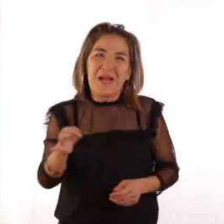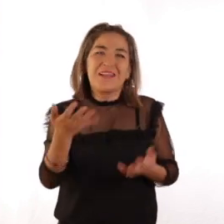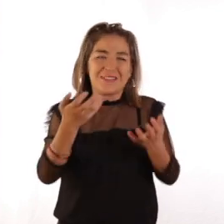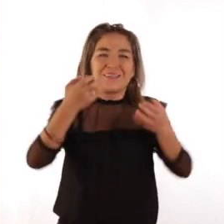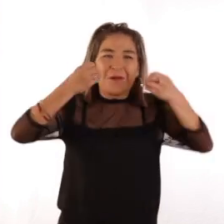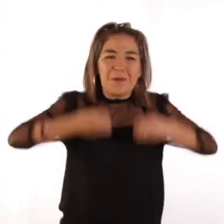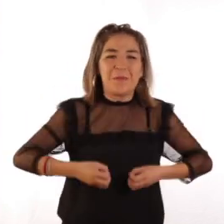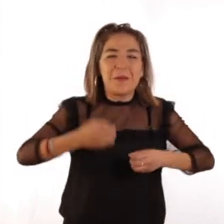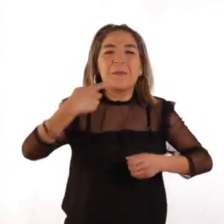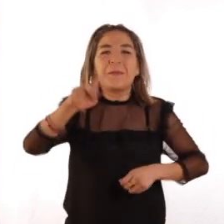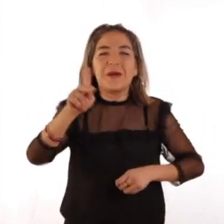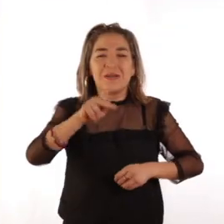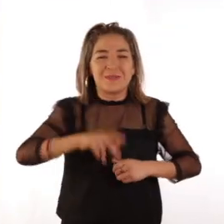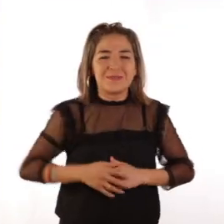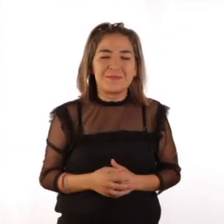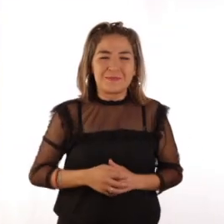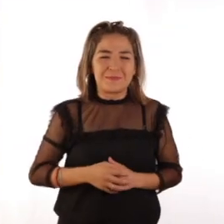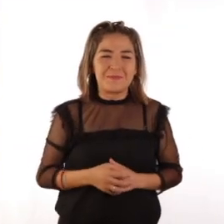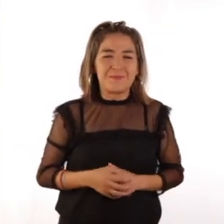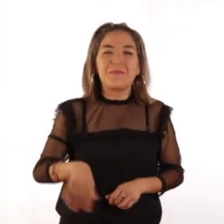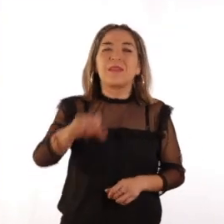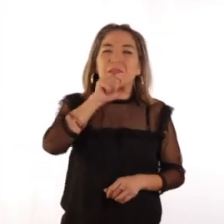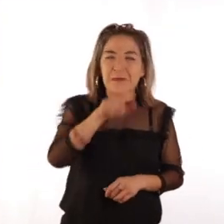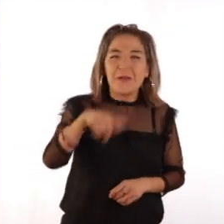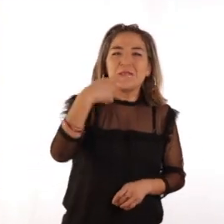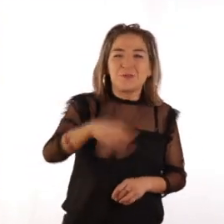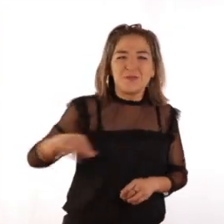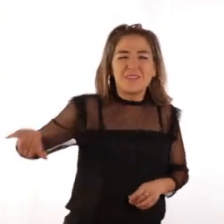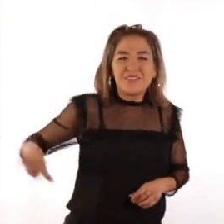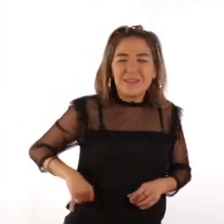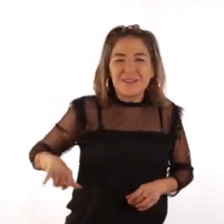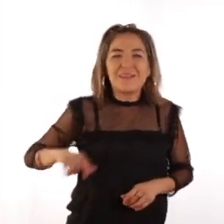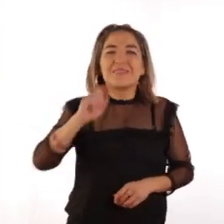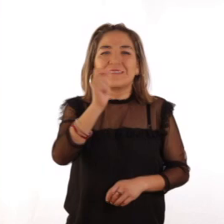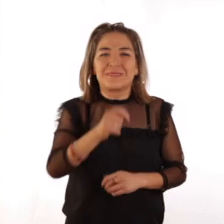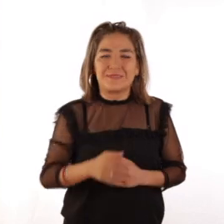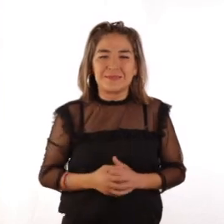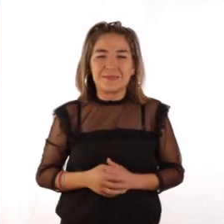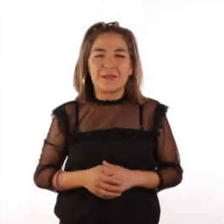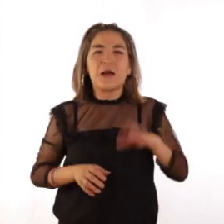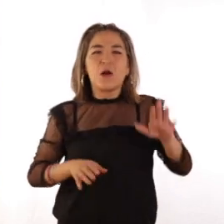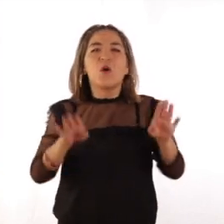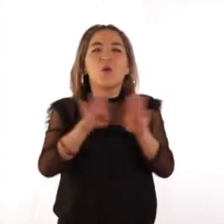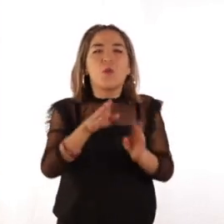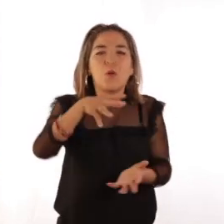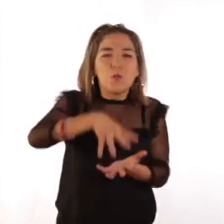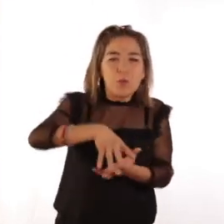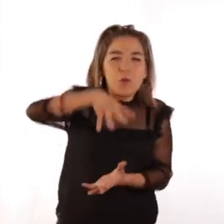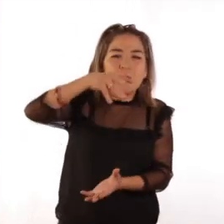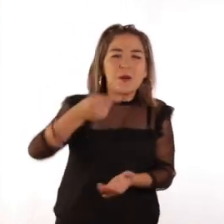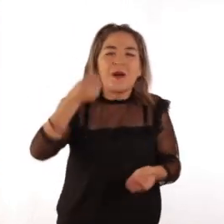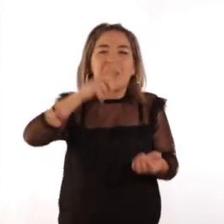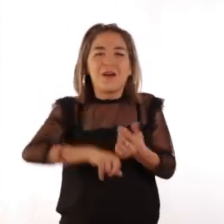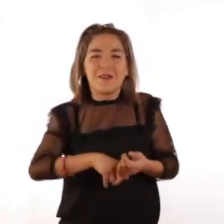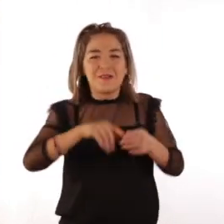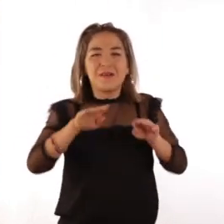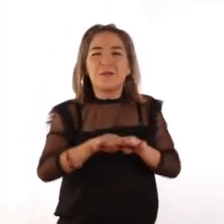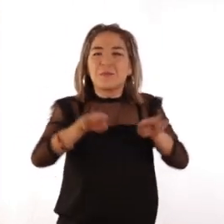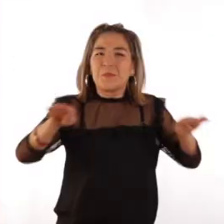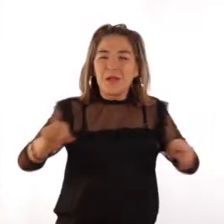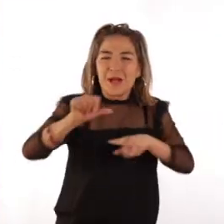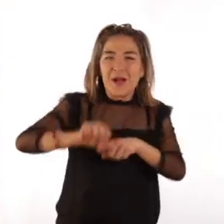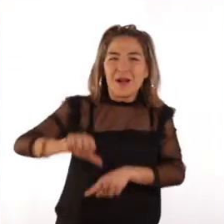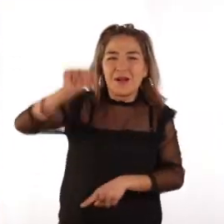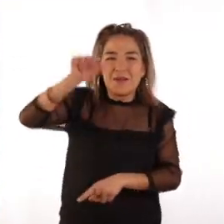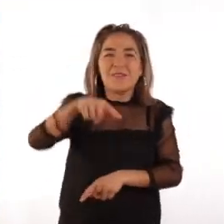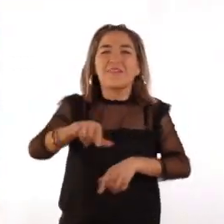estar haciendo, pero sí. Pero también es interesante, bueno, eso es en el volumen en cuanto a la altura,